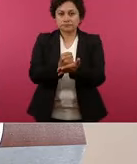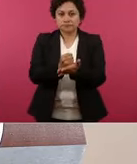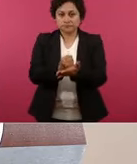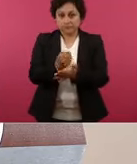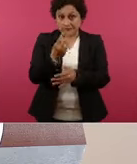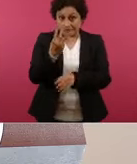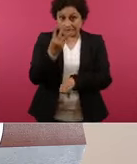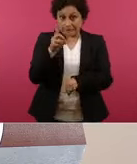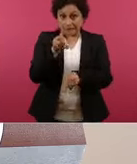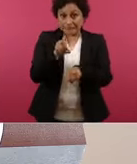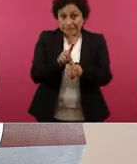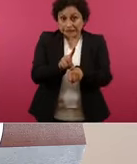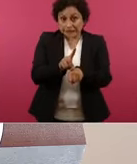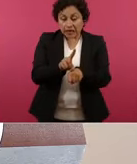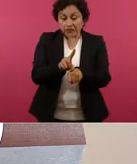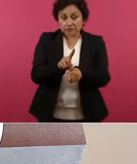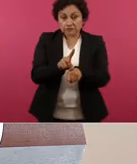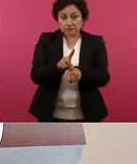3 días hábiles.